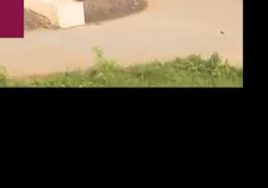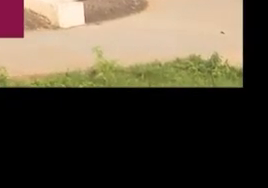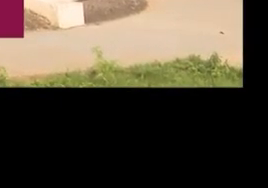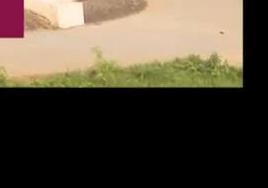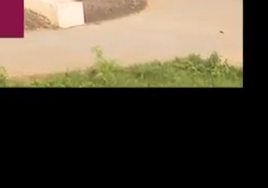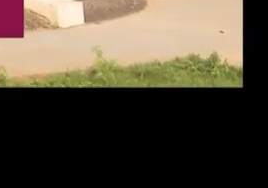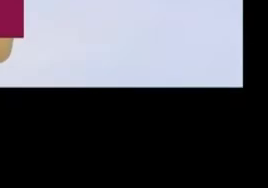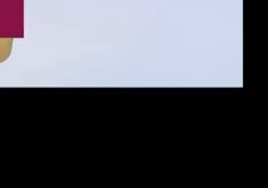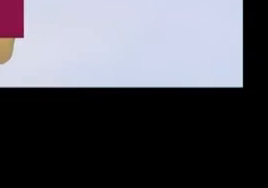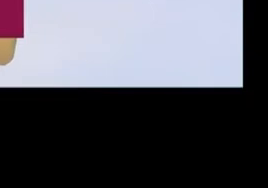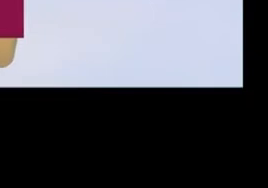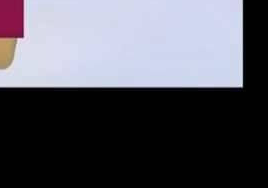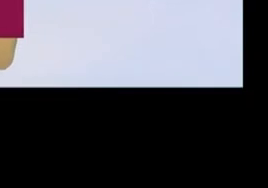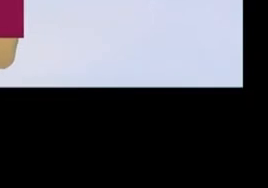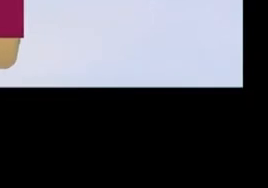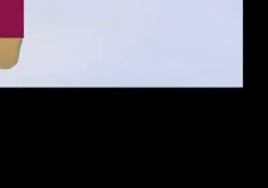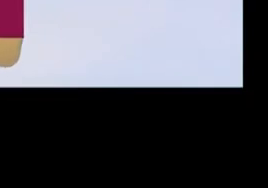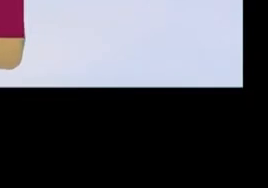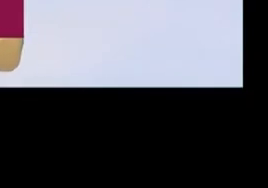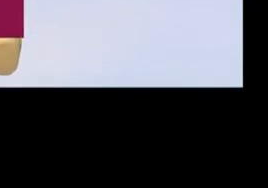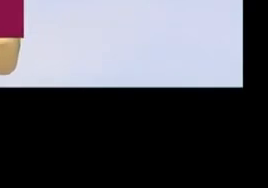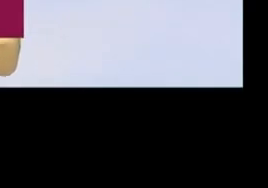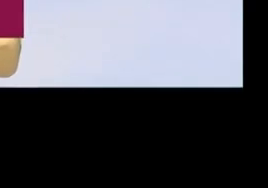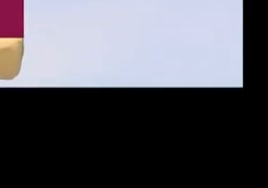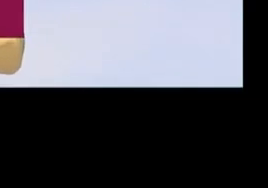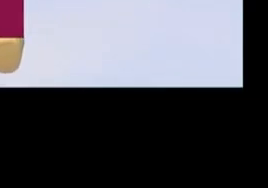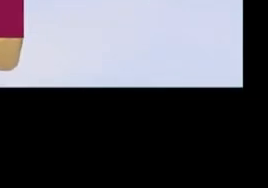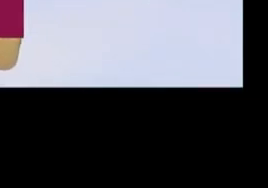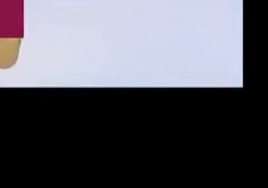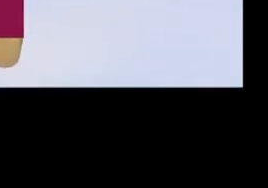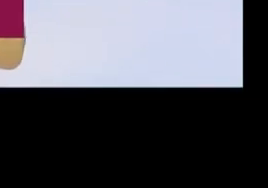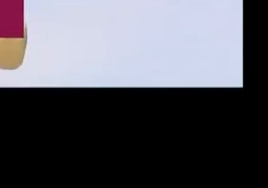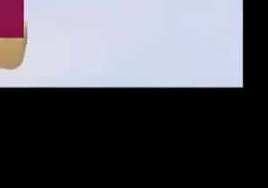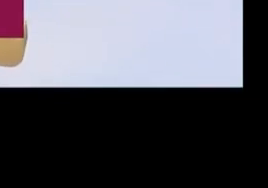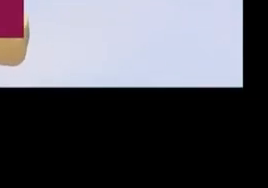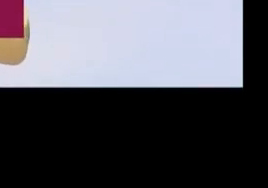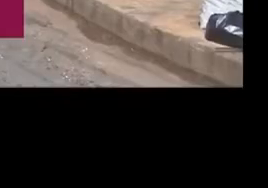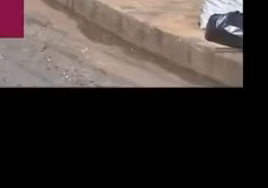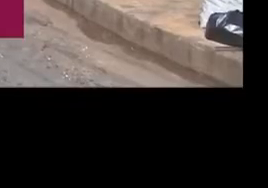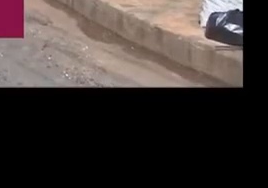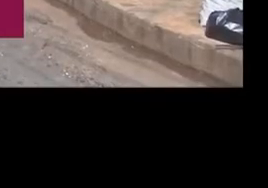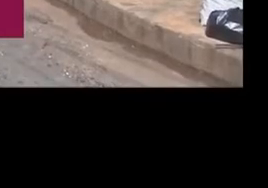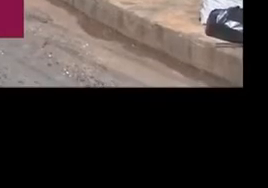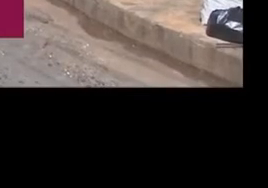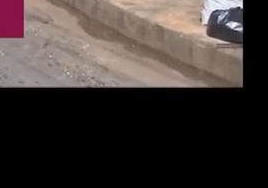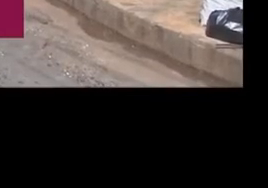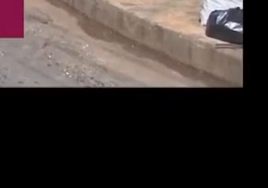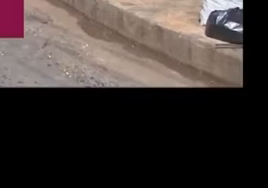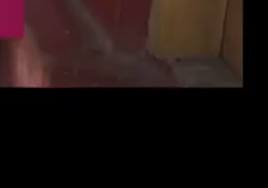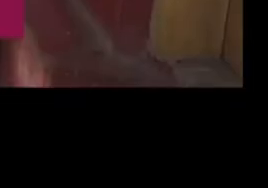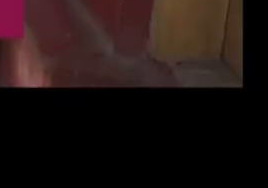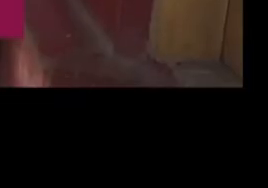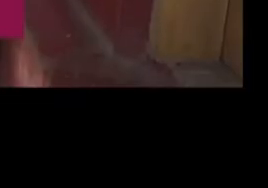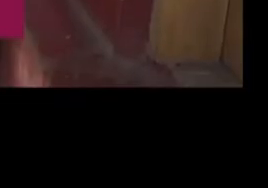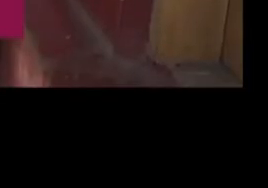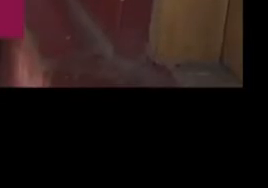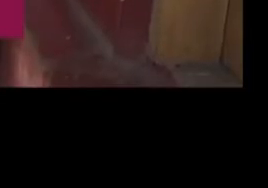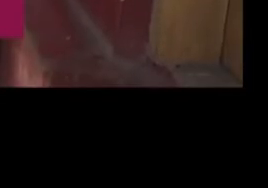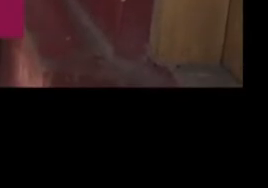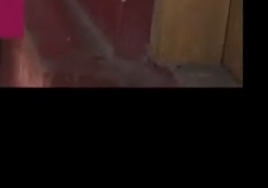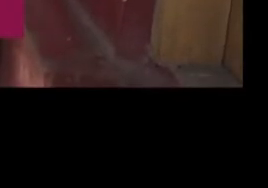cielo encendido, hoy, hoy. Y en la selva, en el silencio, construyen